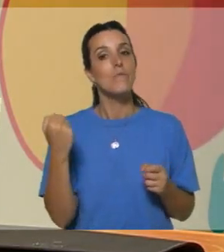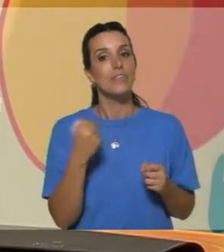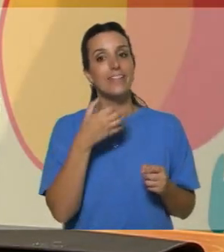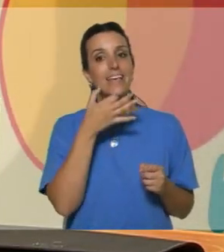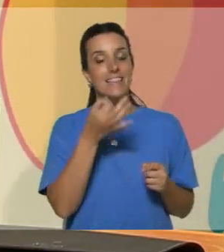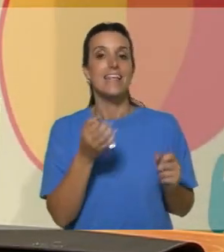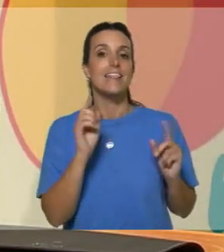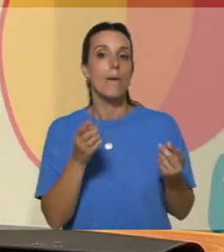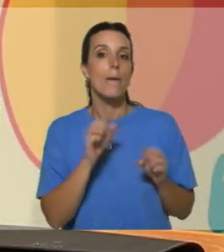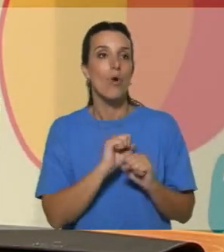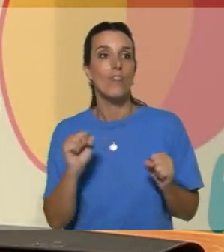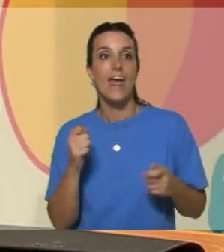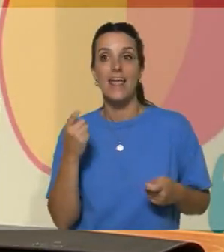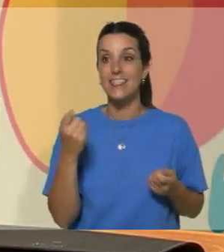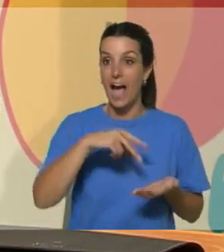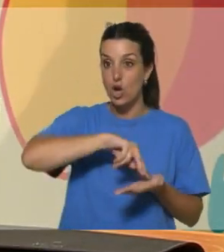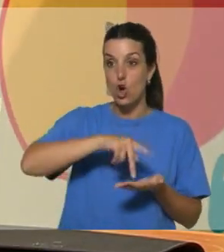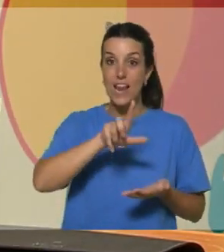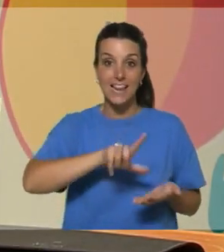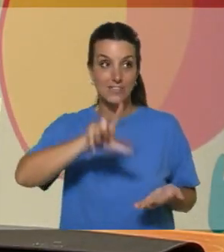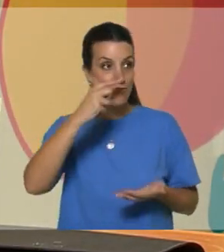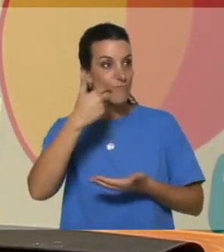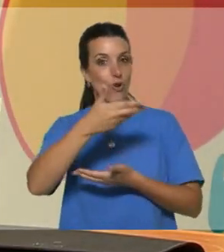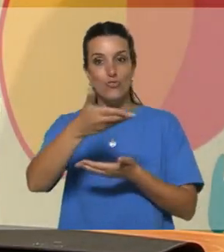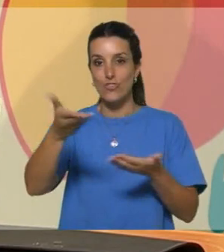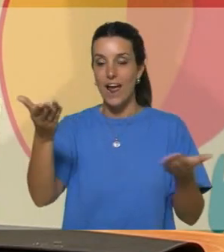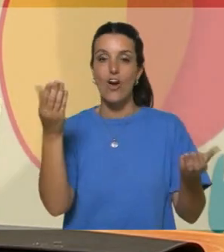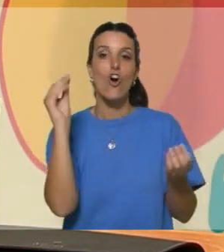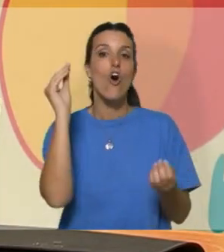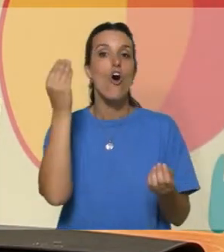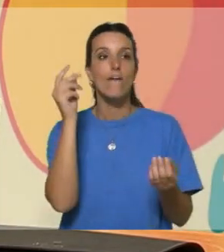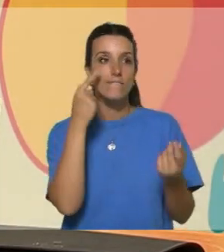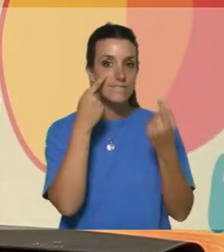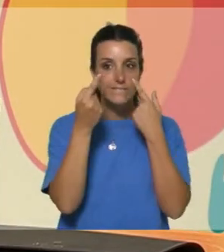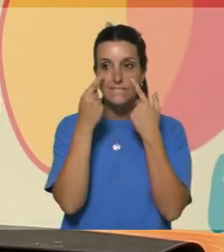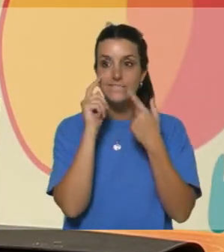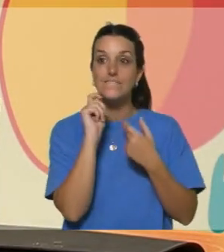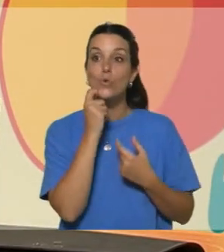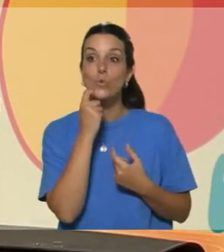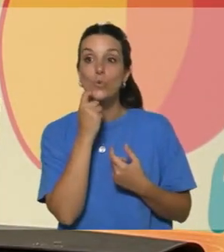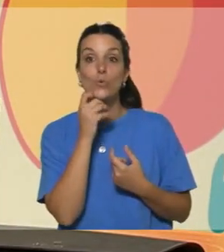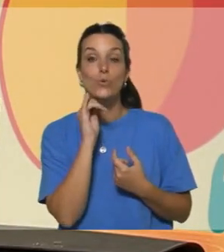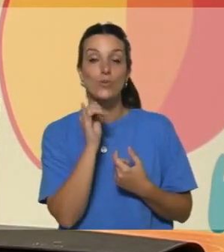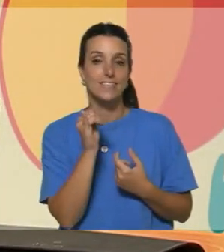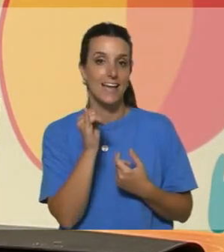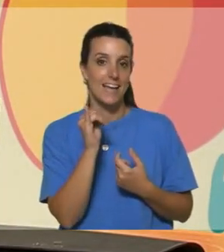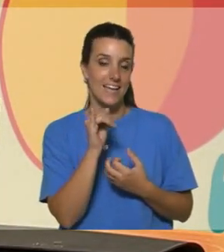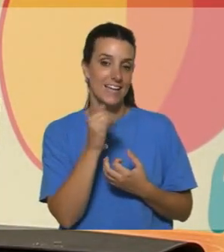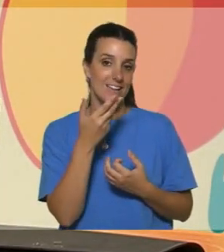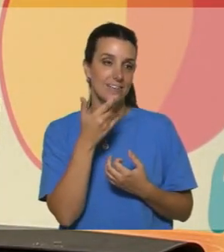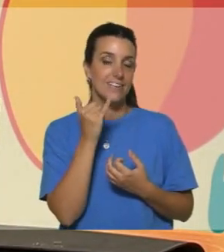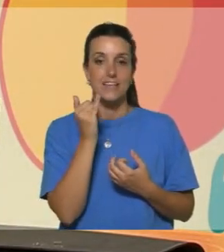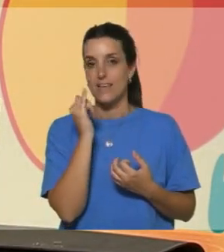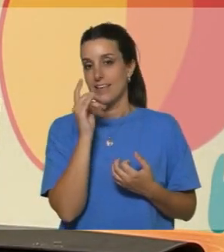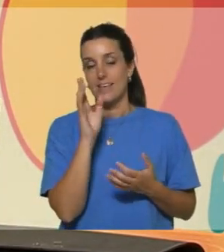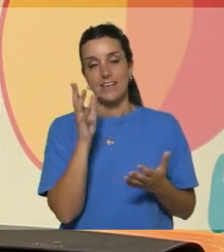decías, de llevar el tango a los liceos, a los jóvenes, que conozcan este ritmo maravilloso. Miles y que lo